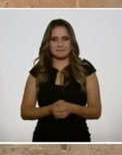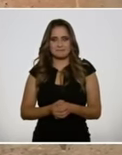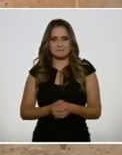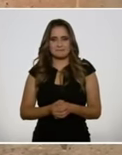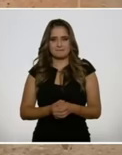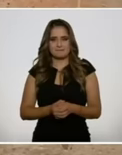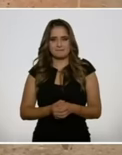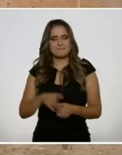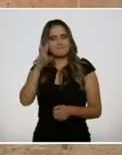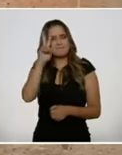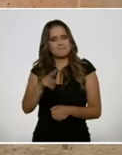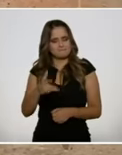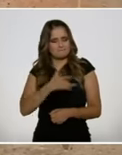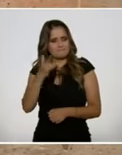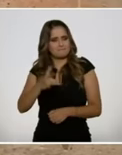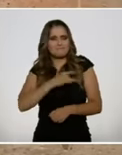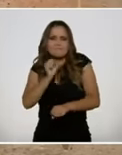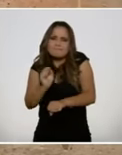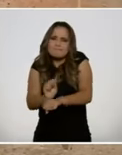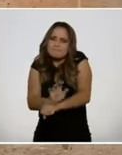Resulta muy emotivo